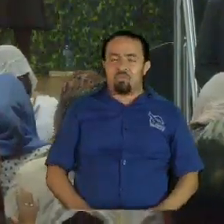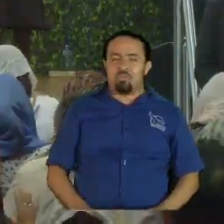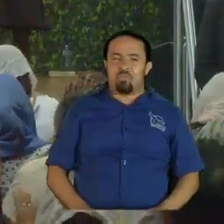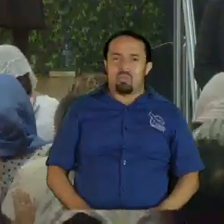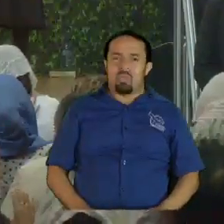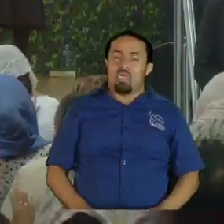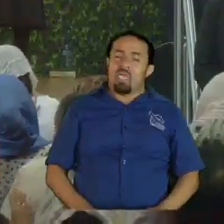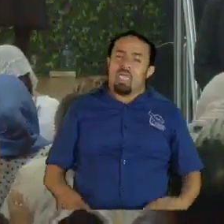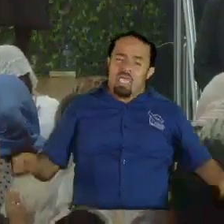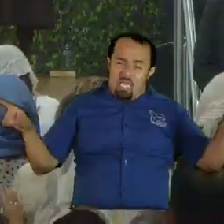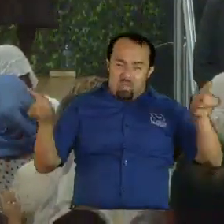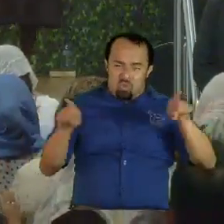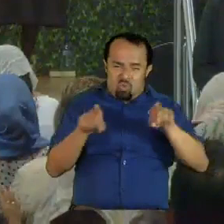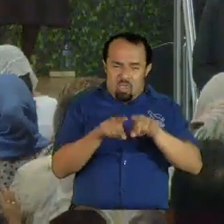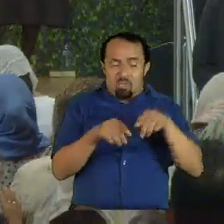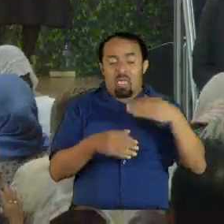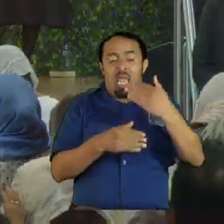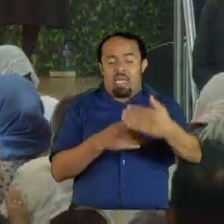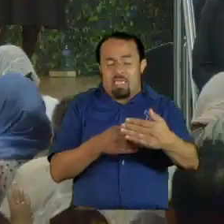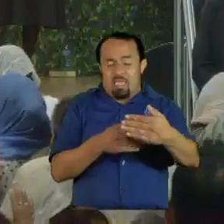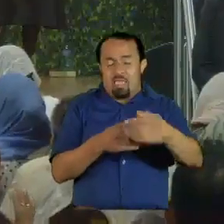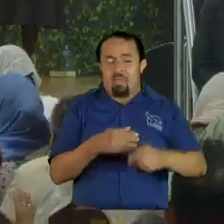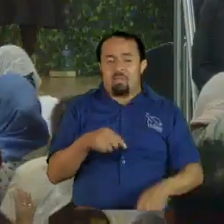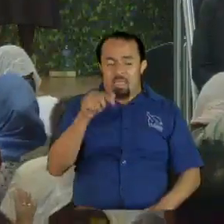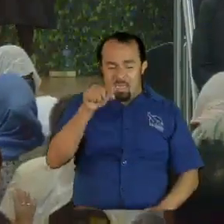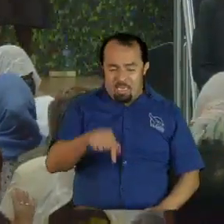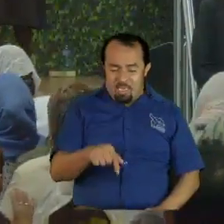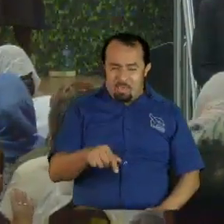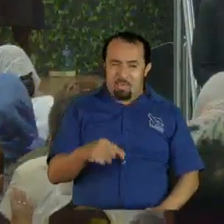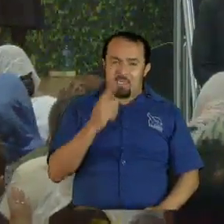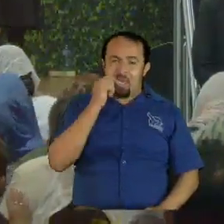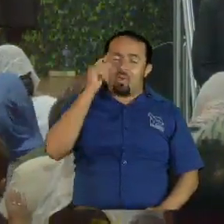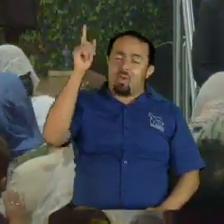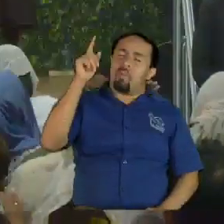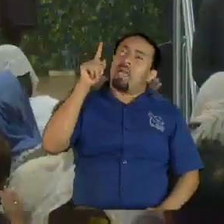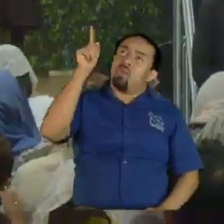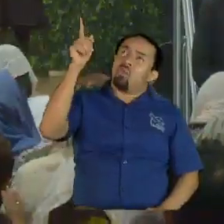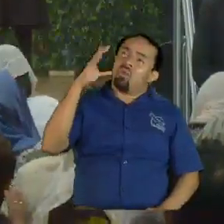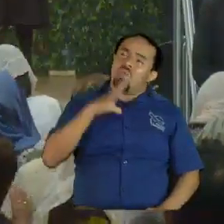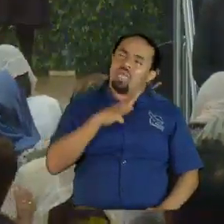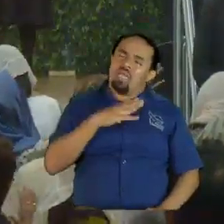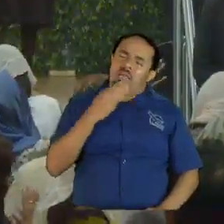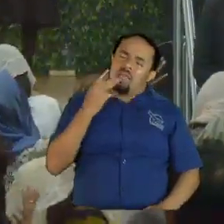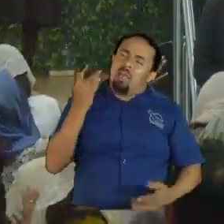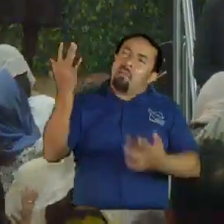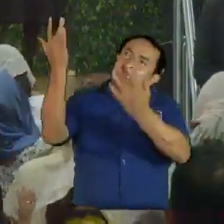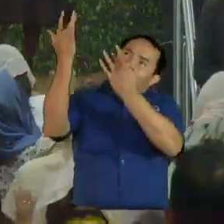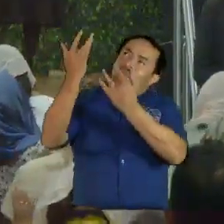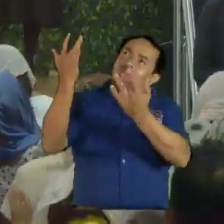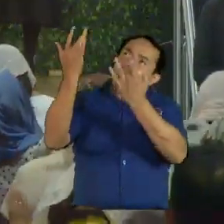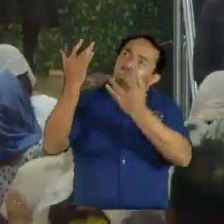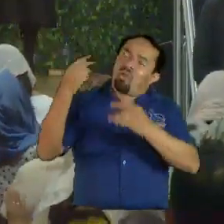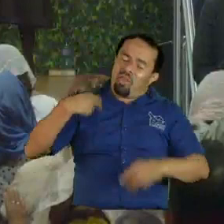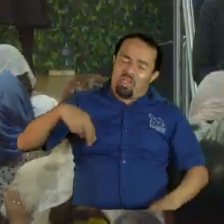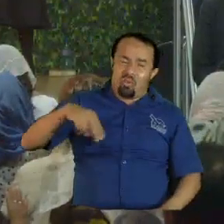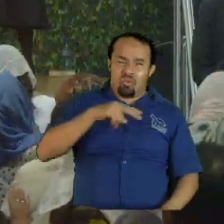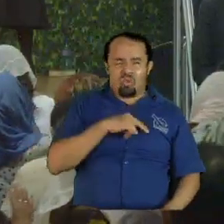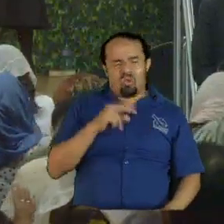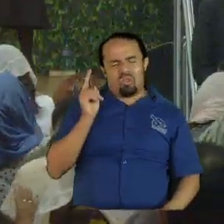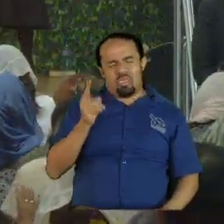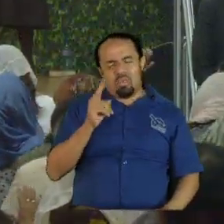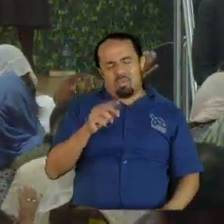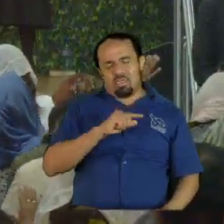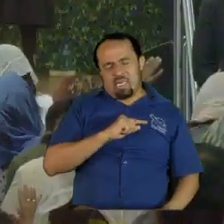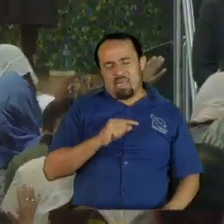Y nos juntamos aquí adelante. Te pedimos que tengas piedad. Siempre seremos deudores delante de